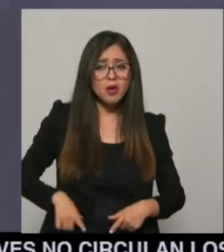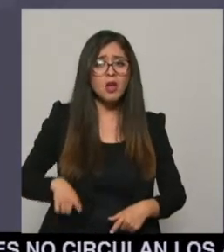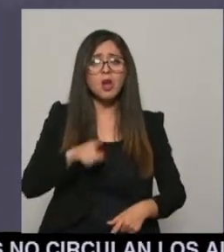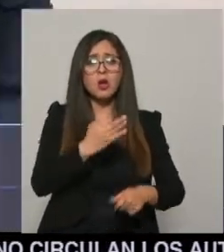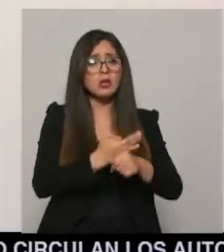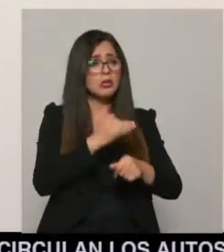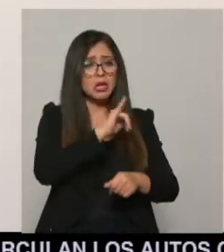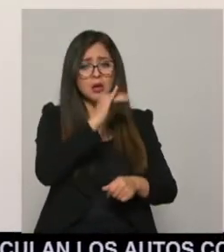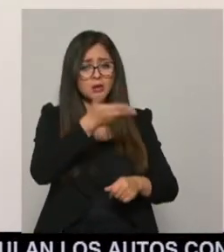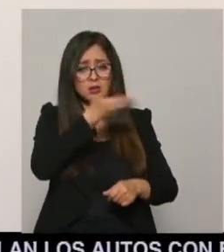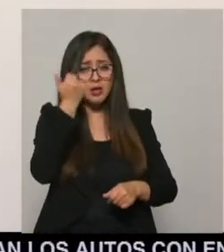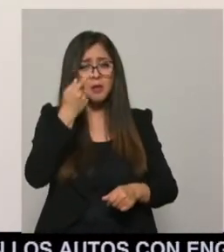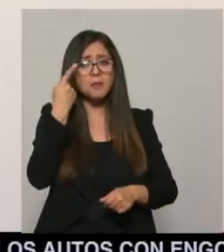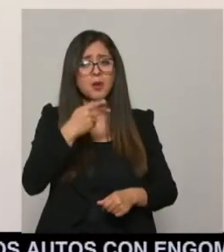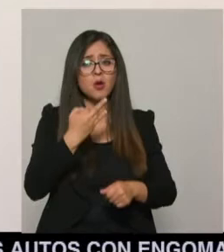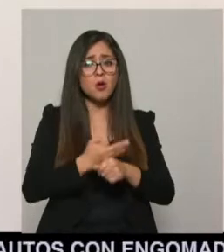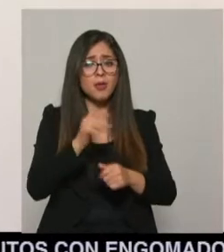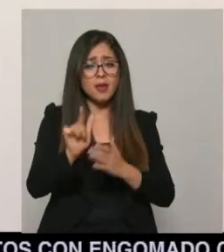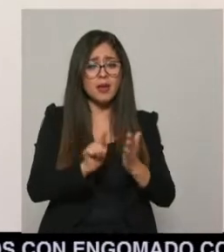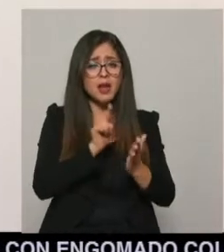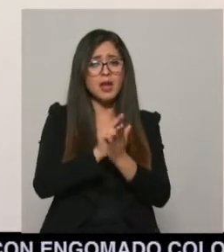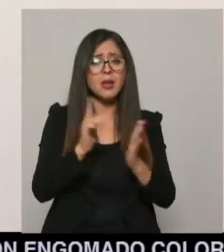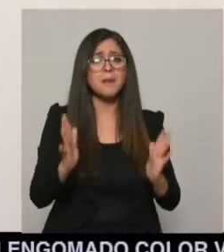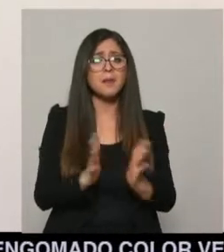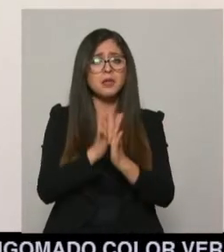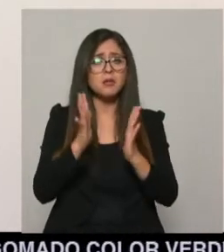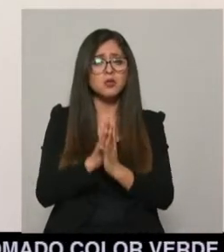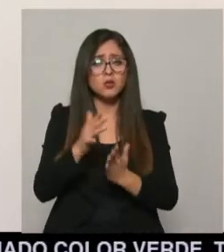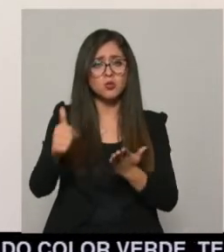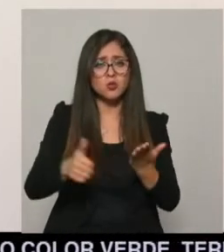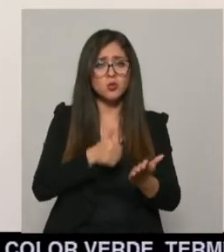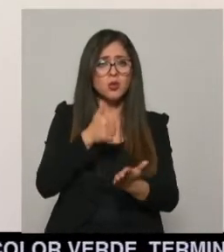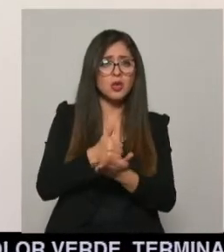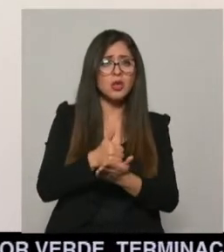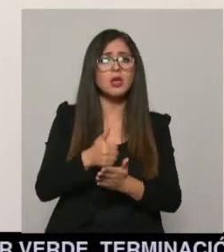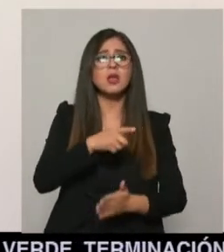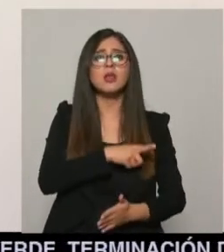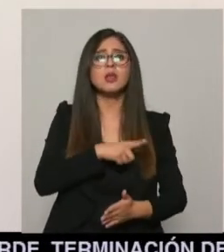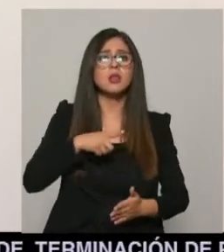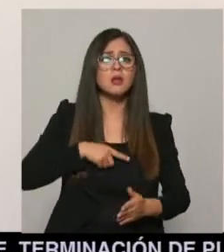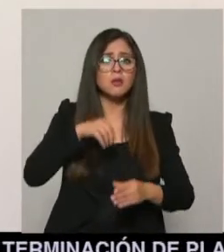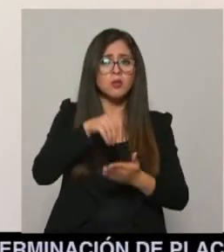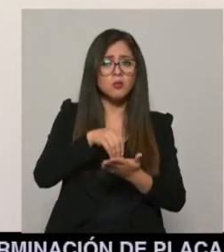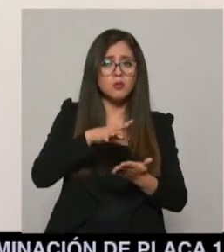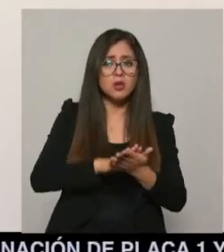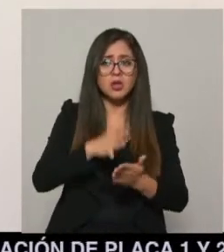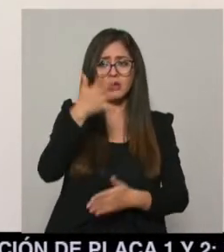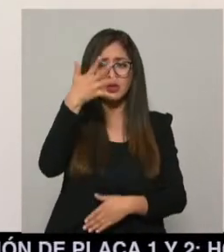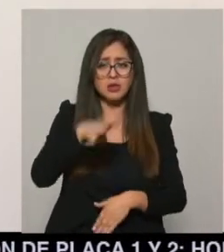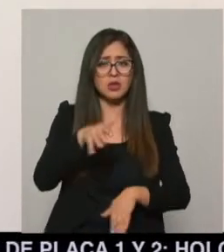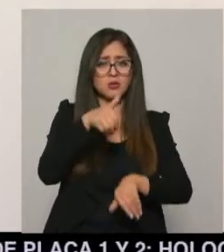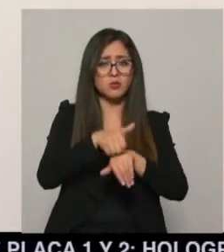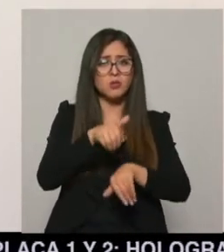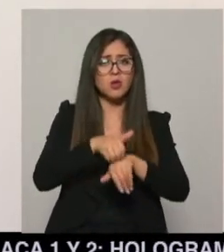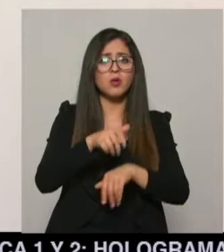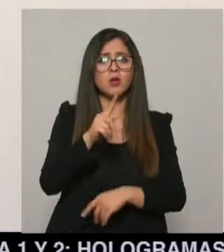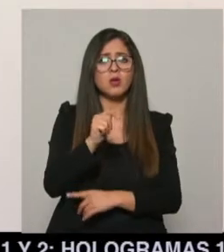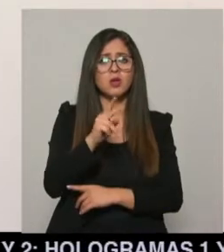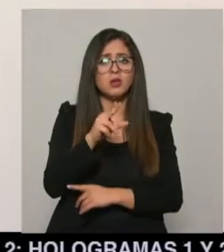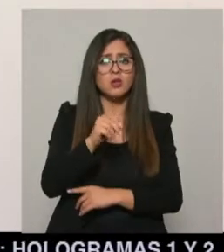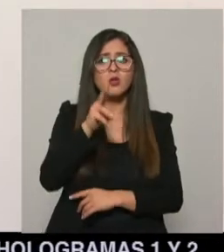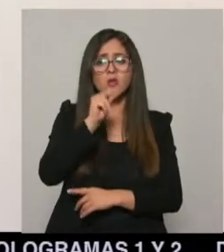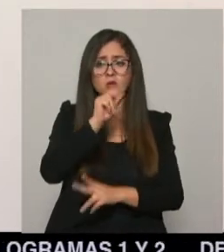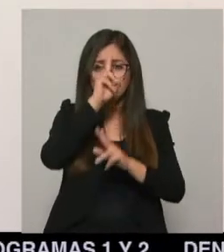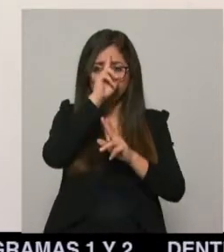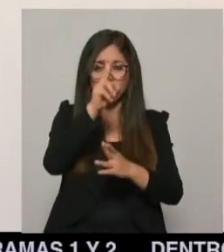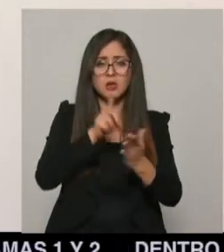tolerancia. No, lo digo por la ley de participación ciudadana. ¿Qué pasó? Se da una modificación del 10 transitorio en donde violentan los derechos de los